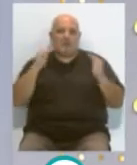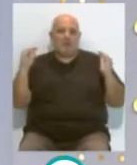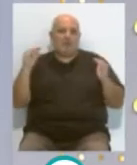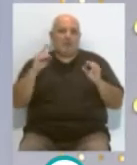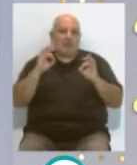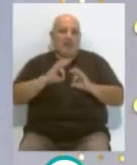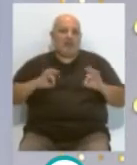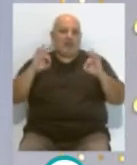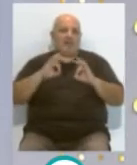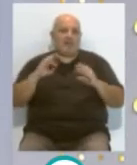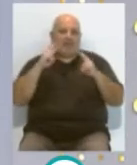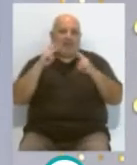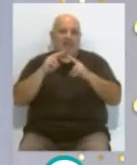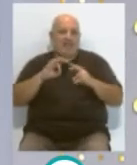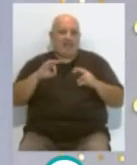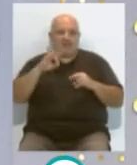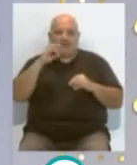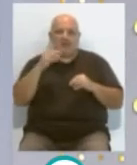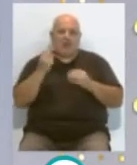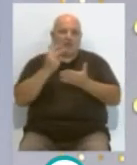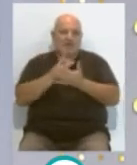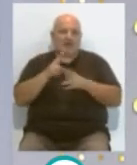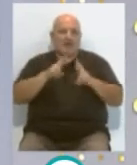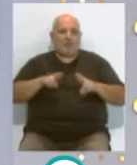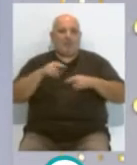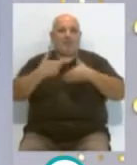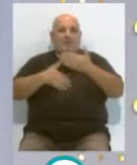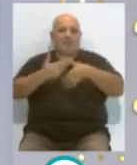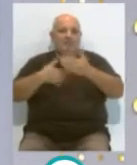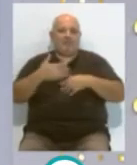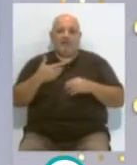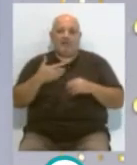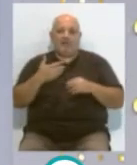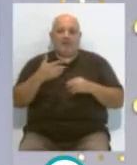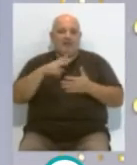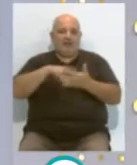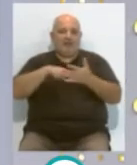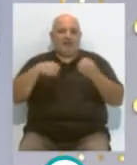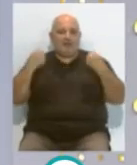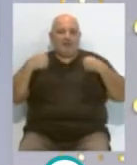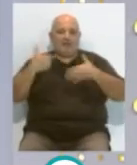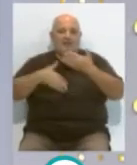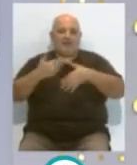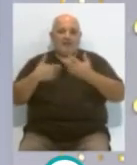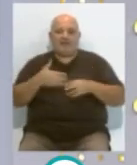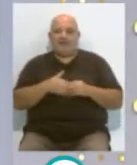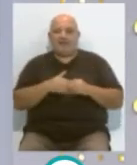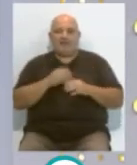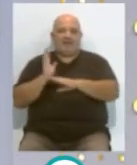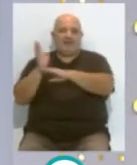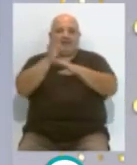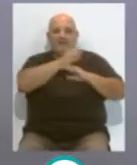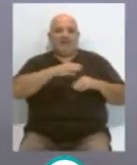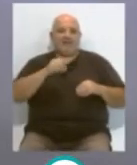que prácticamente ni nos hemos visto, pues hay que darle también un poquito a la mente y recordar los repertorios, porque si no después hay que dar la talla también en los